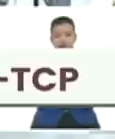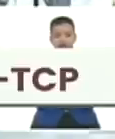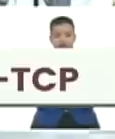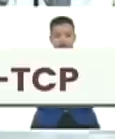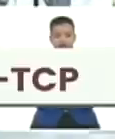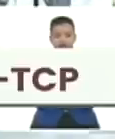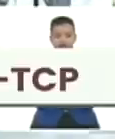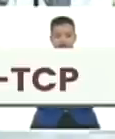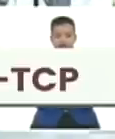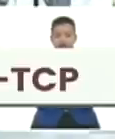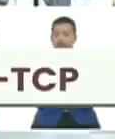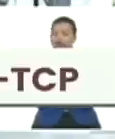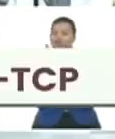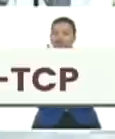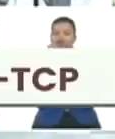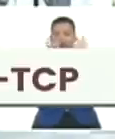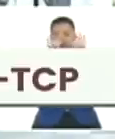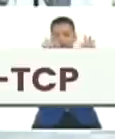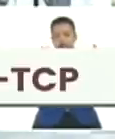al mundo.